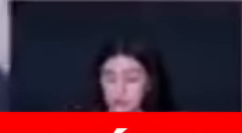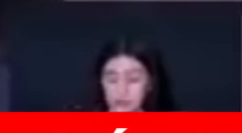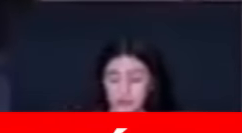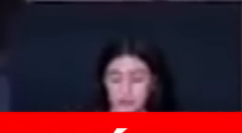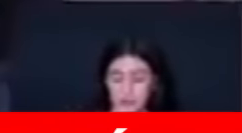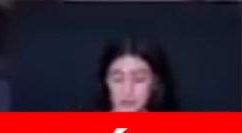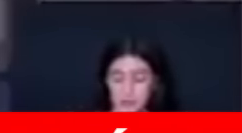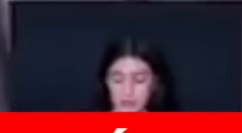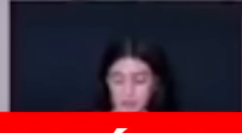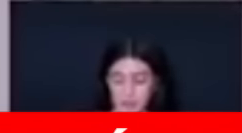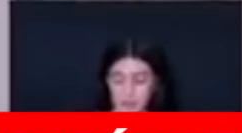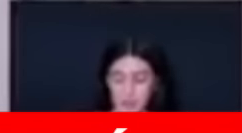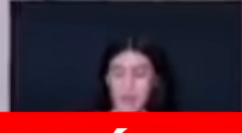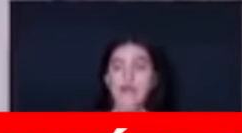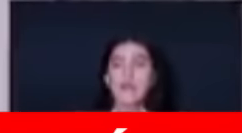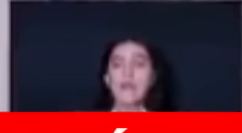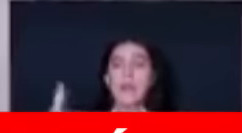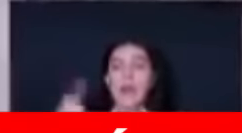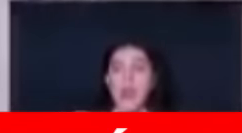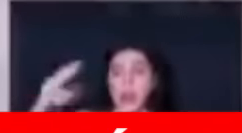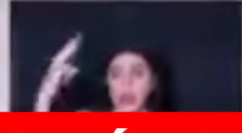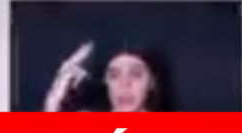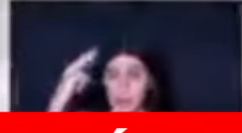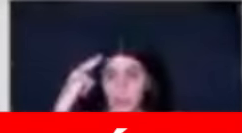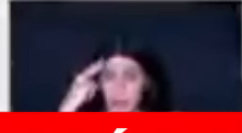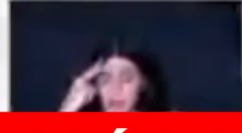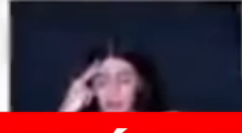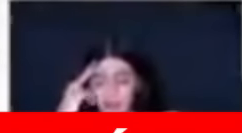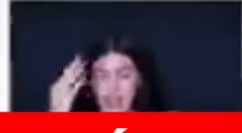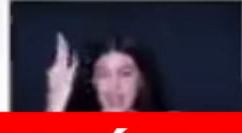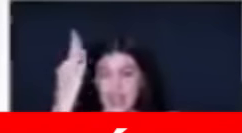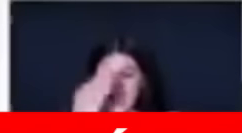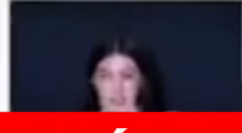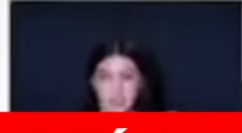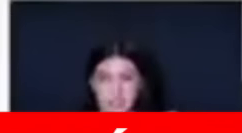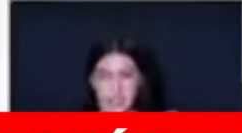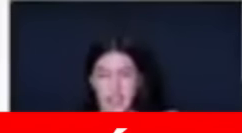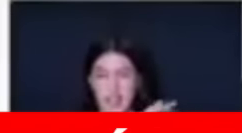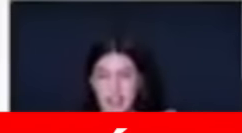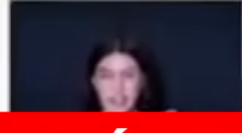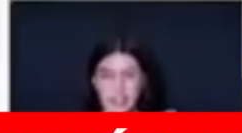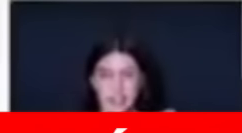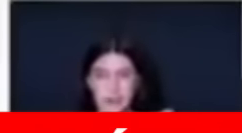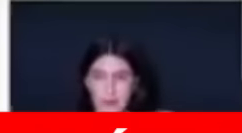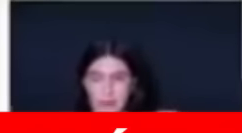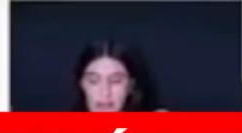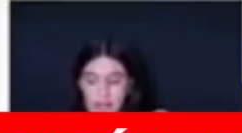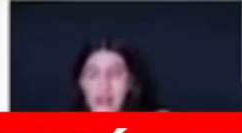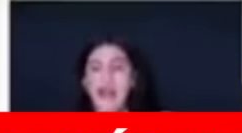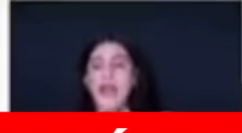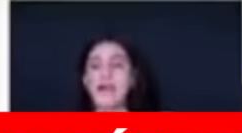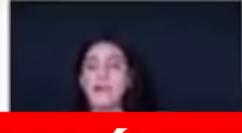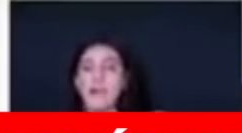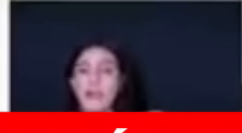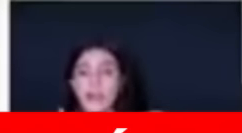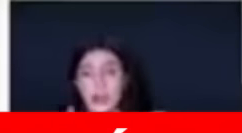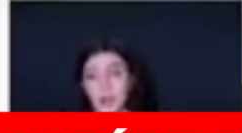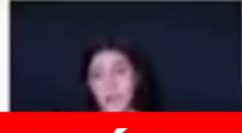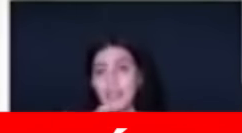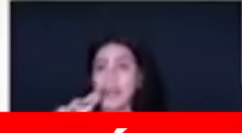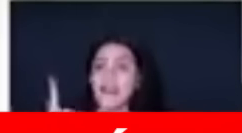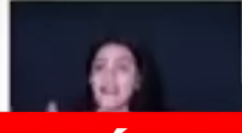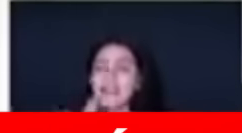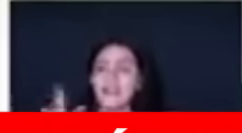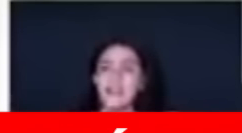Y México va a recordar que el final de este régimen empezó aquí, en